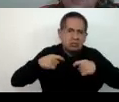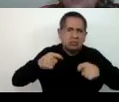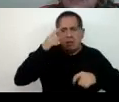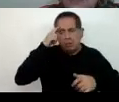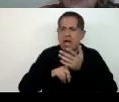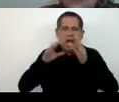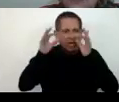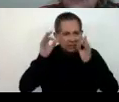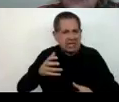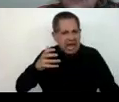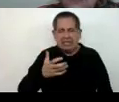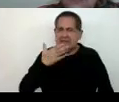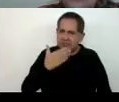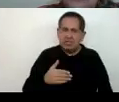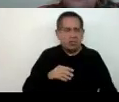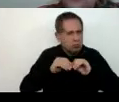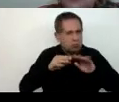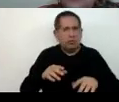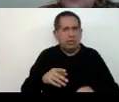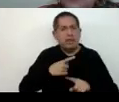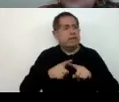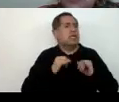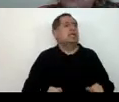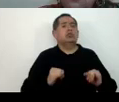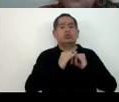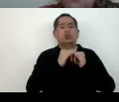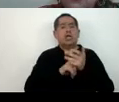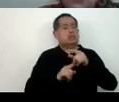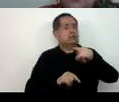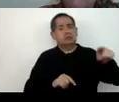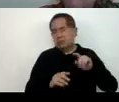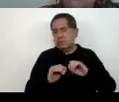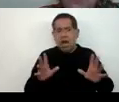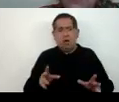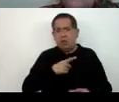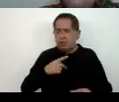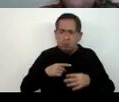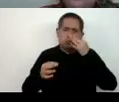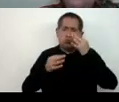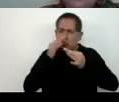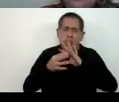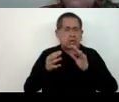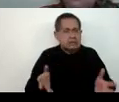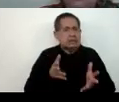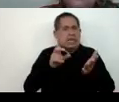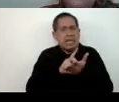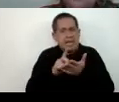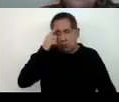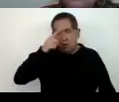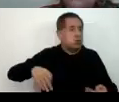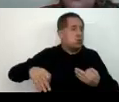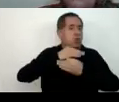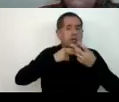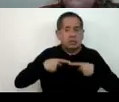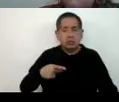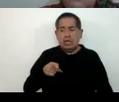la práctica, y en las instituciones de salud, por supuesto que hay que promover estos derechos para que todo el personal de